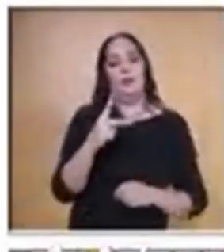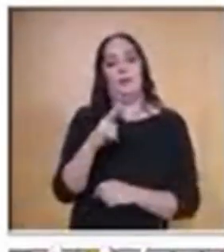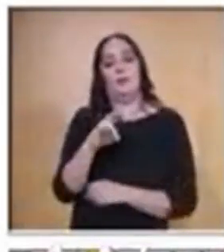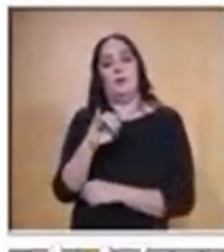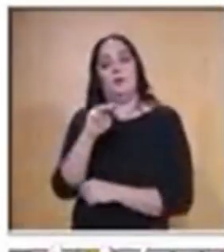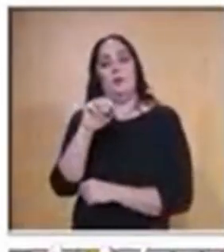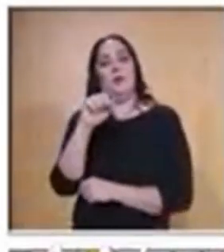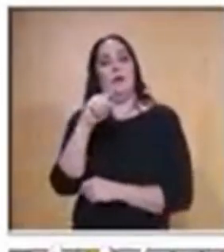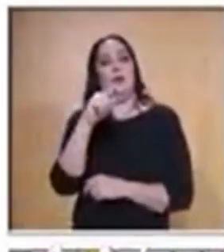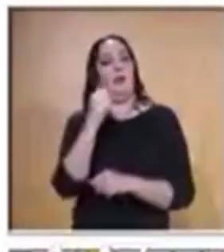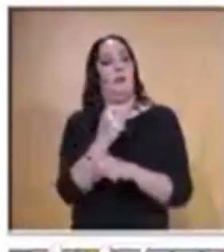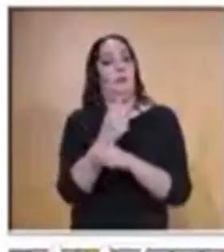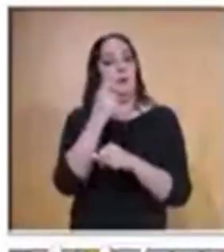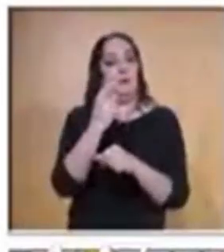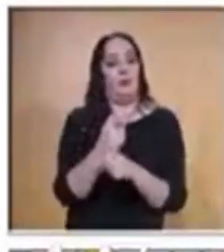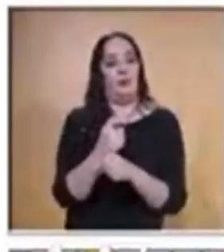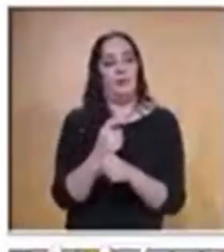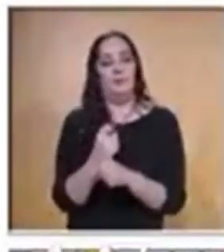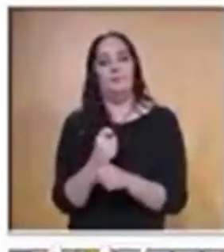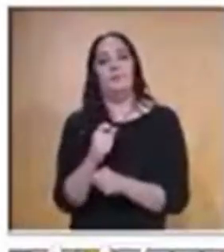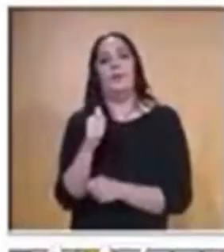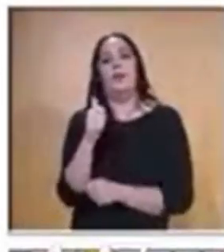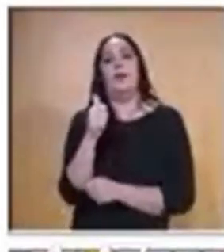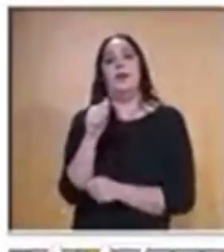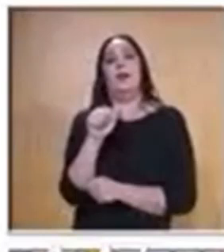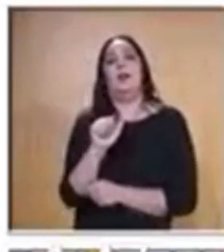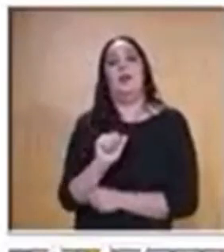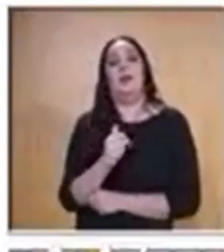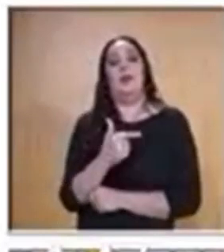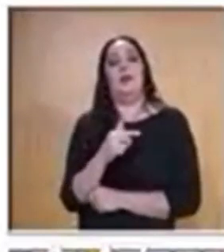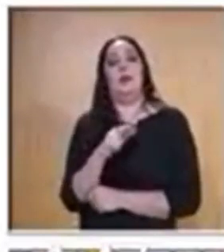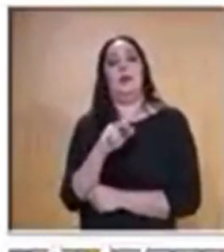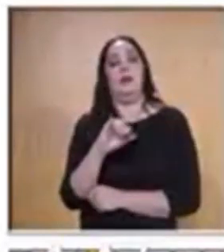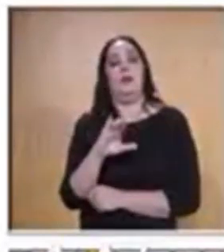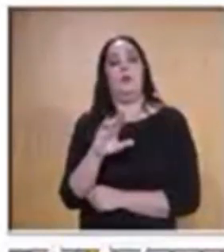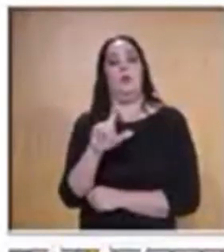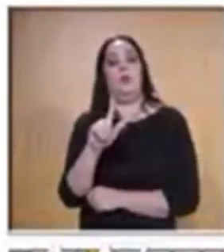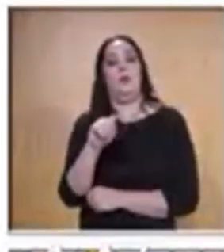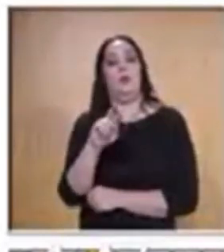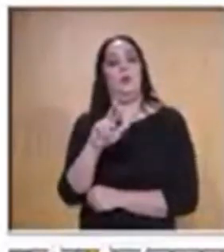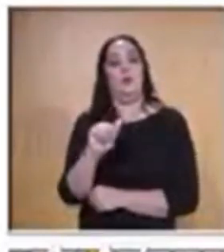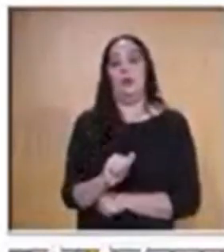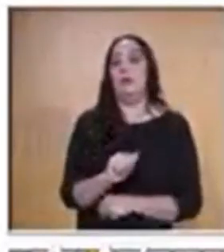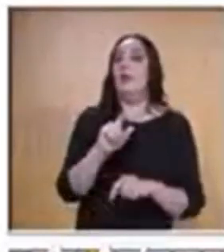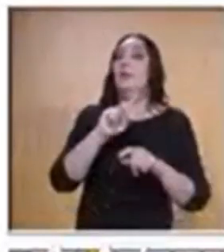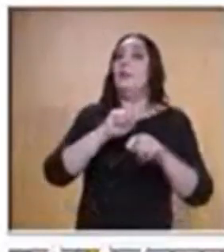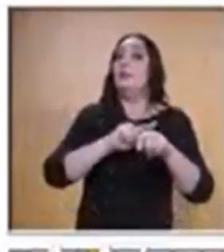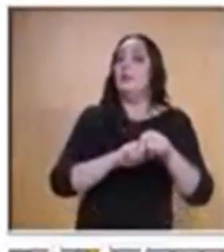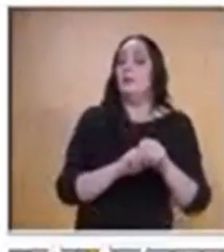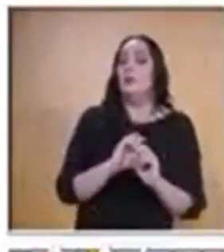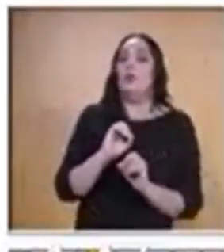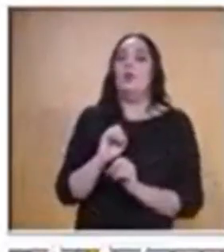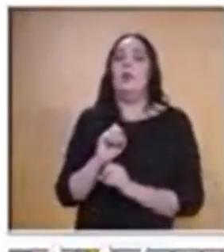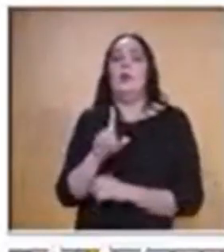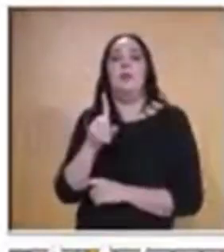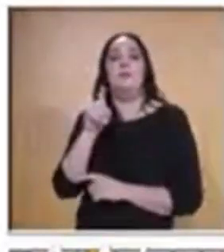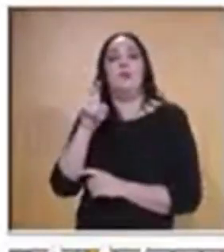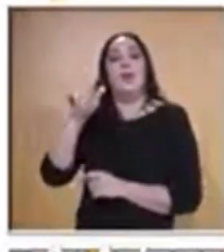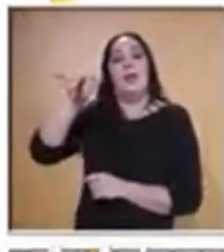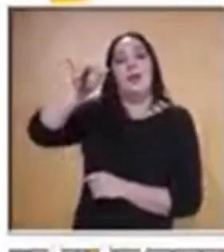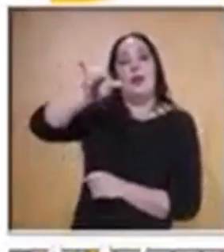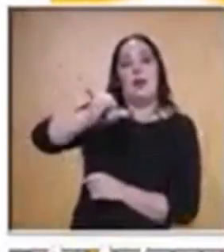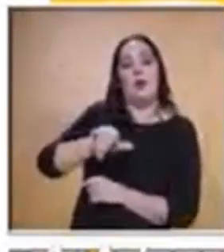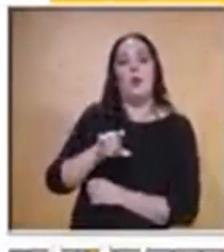el caso de la agricultura vamos a recordar que existe agricultura temporal, agricultura de riego, de subsistencia